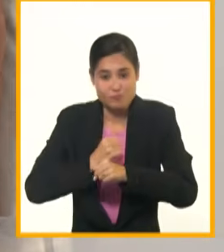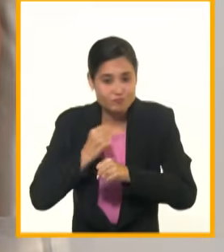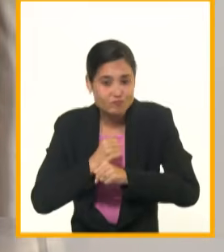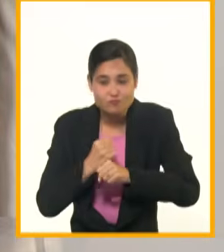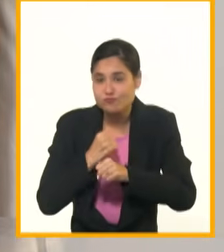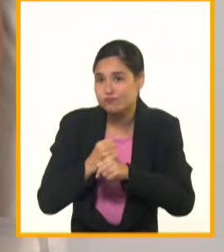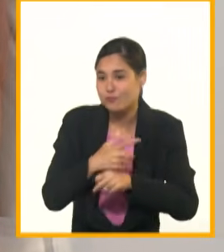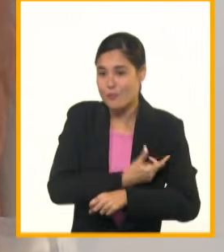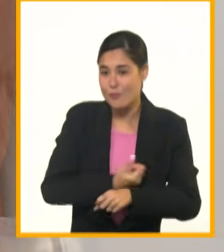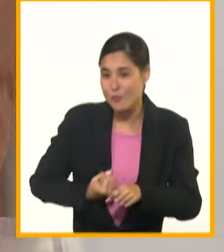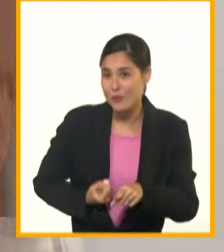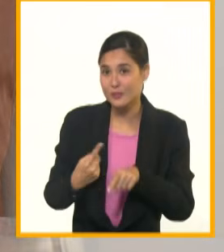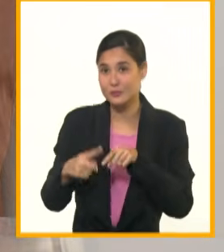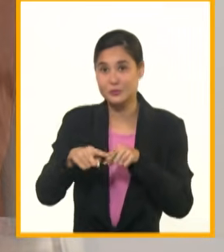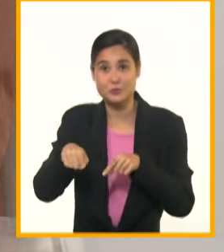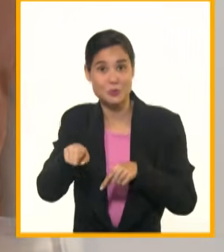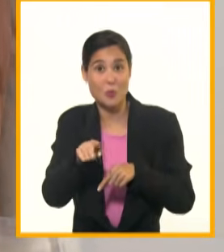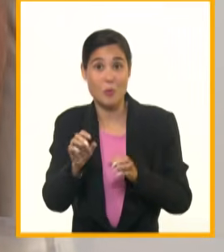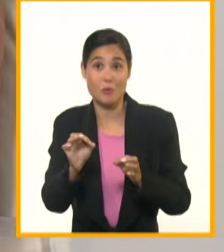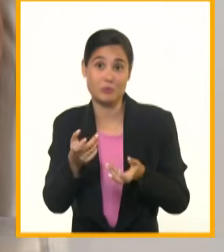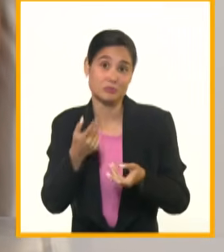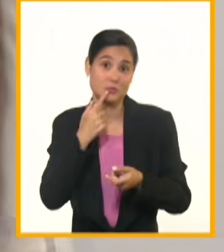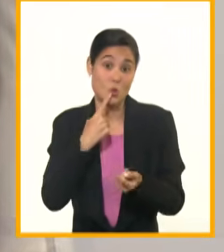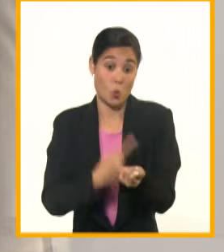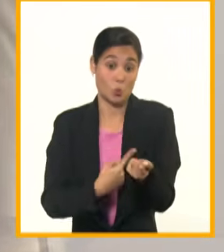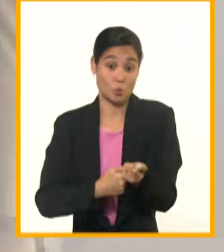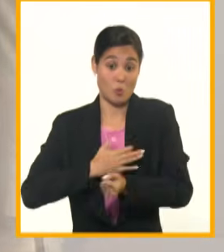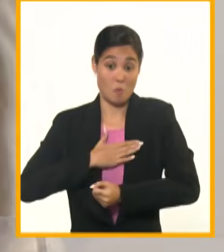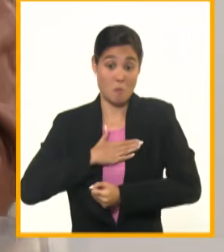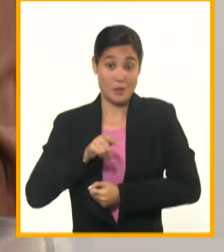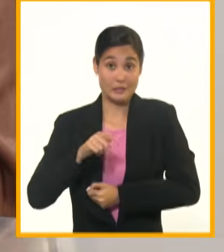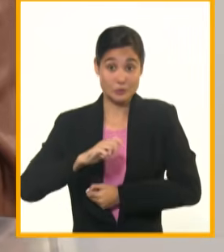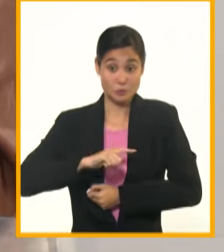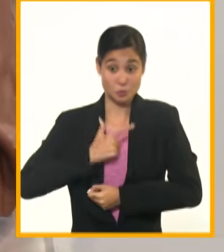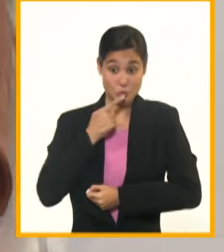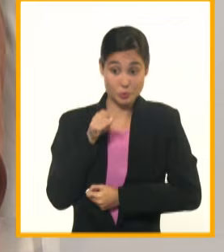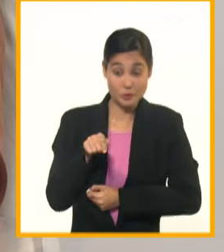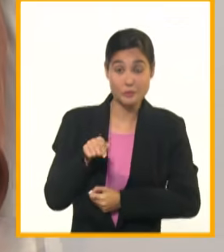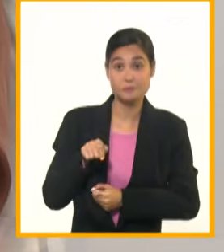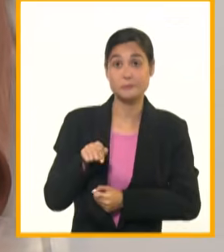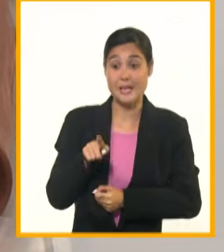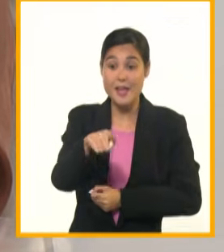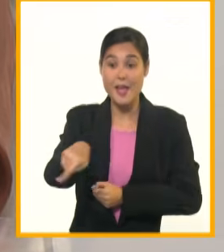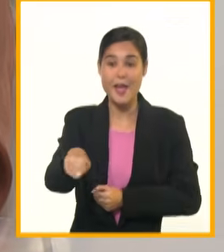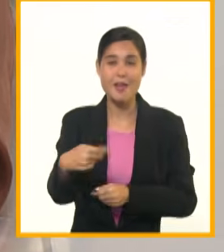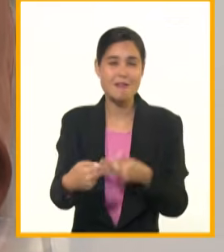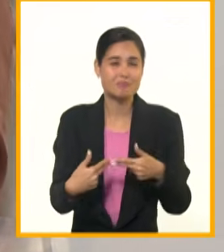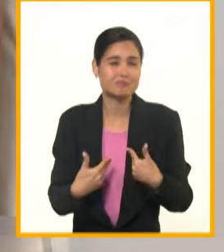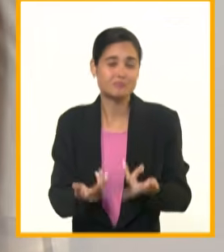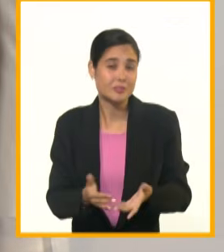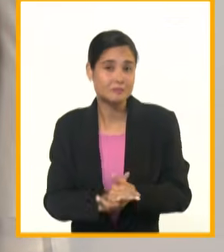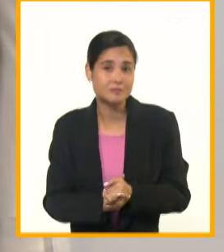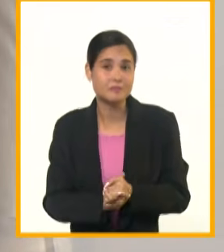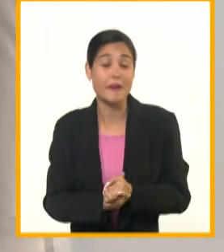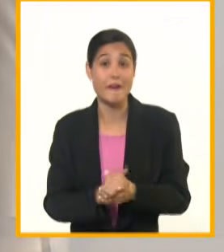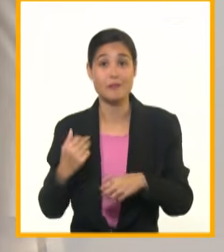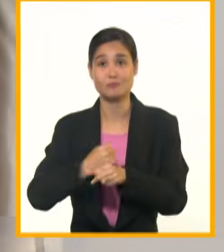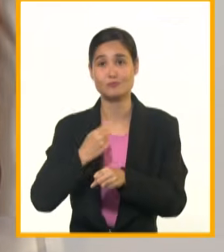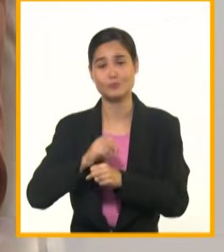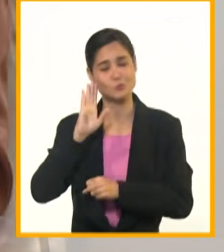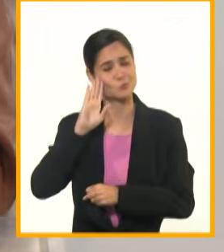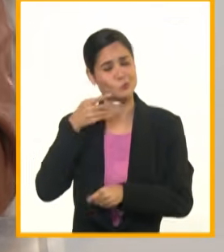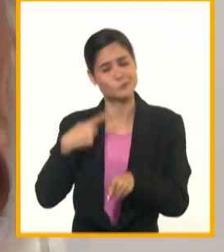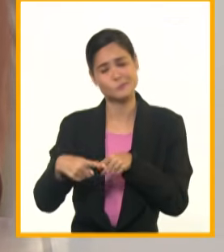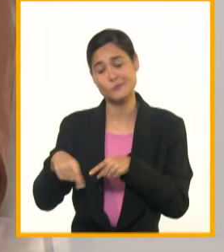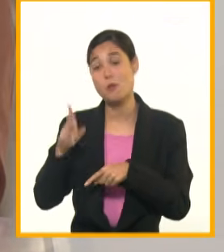esos productores han logrado sobreponerse a las complejas situaciones y siendo justo con